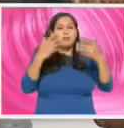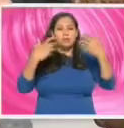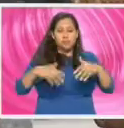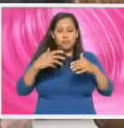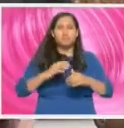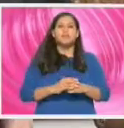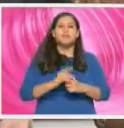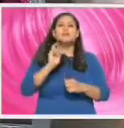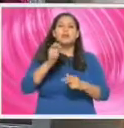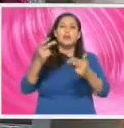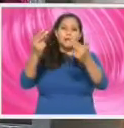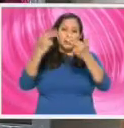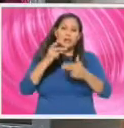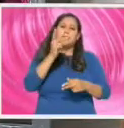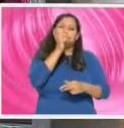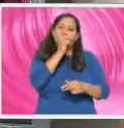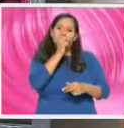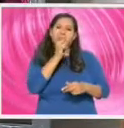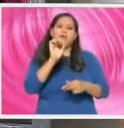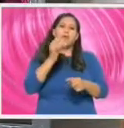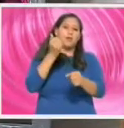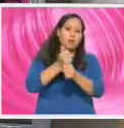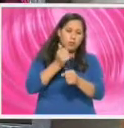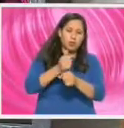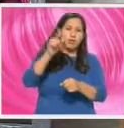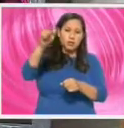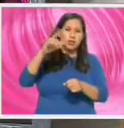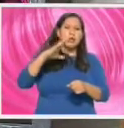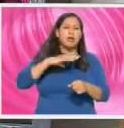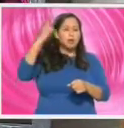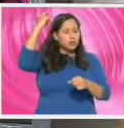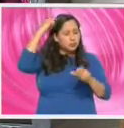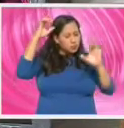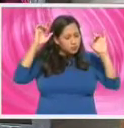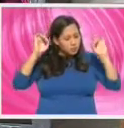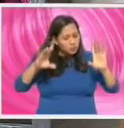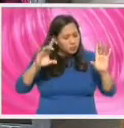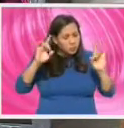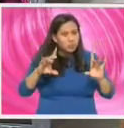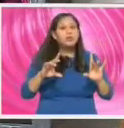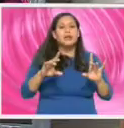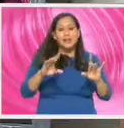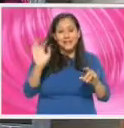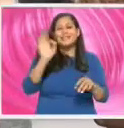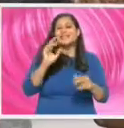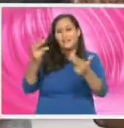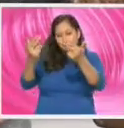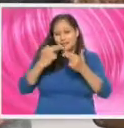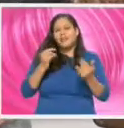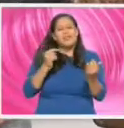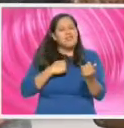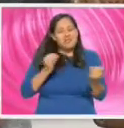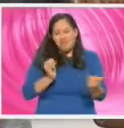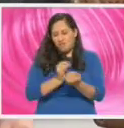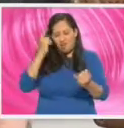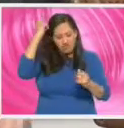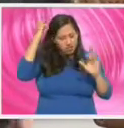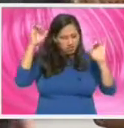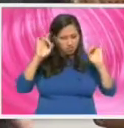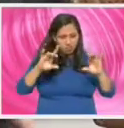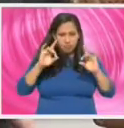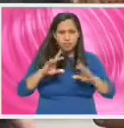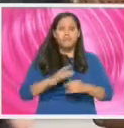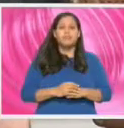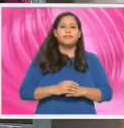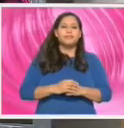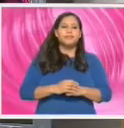nuestros papás, nuestros abuelos sufrieron de migraña, es muy probable que tengamos esa misma condición. Okay. Y